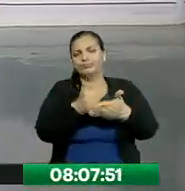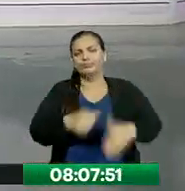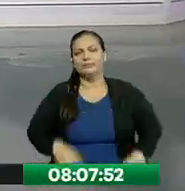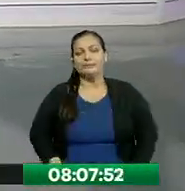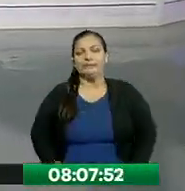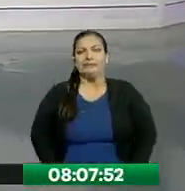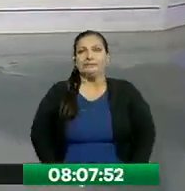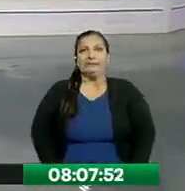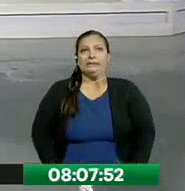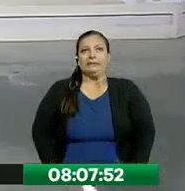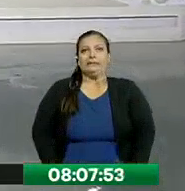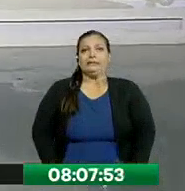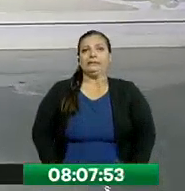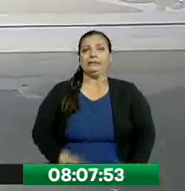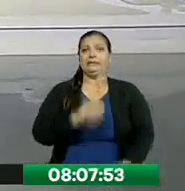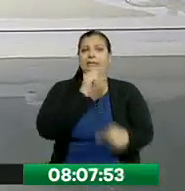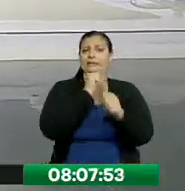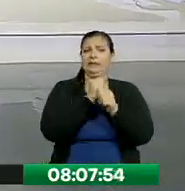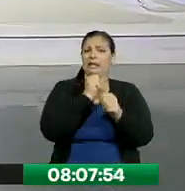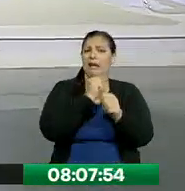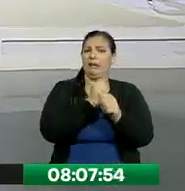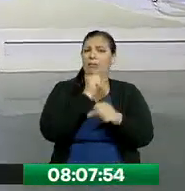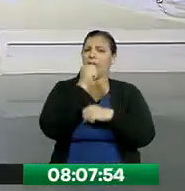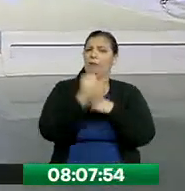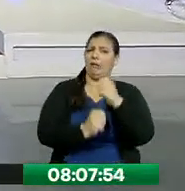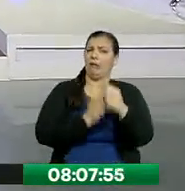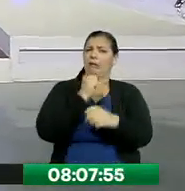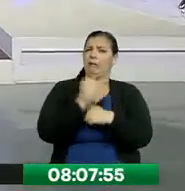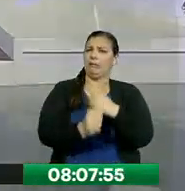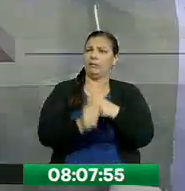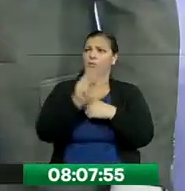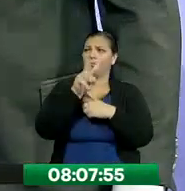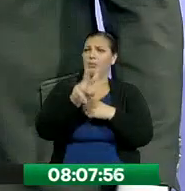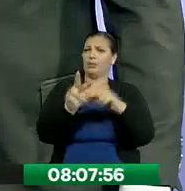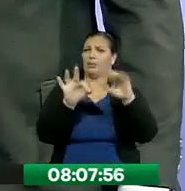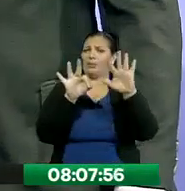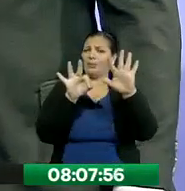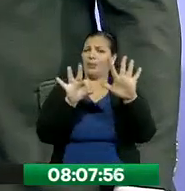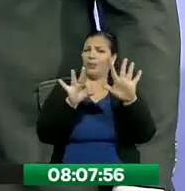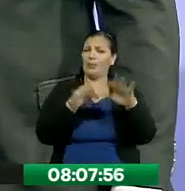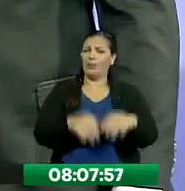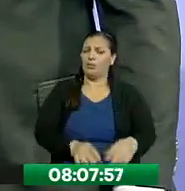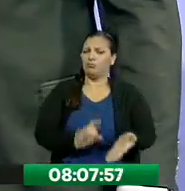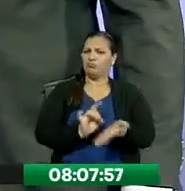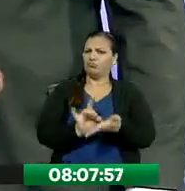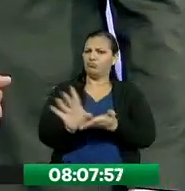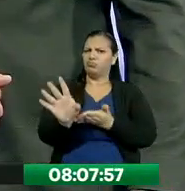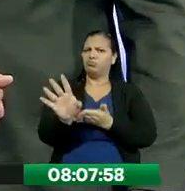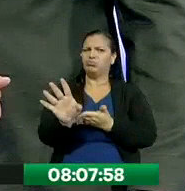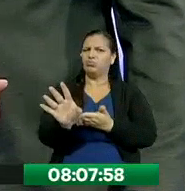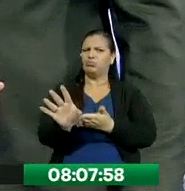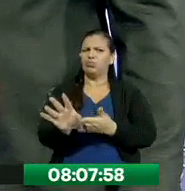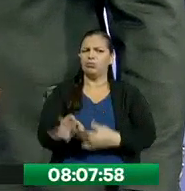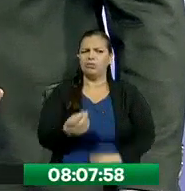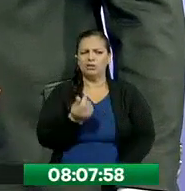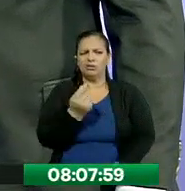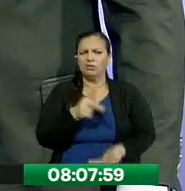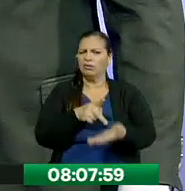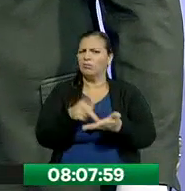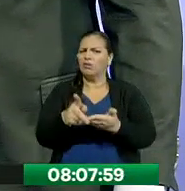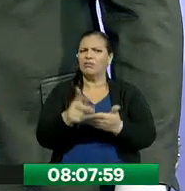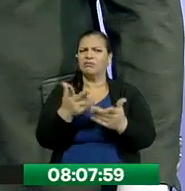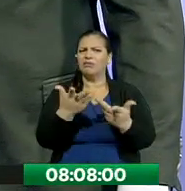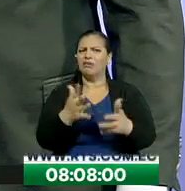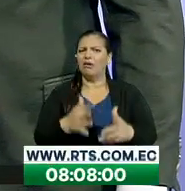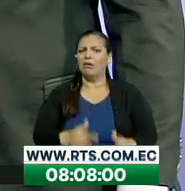28 años, dice, ¿no? Y con problemas en situaciones de trabajo, y ojalá que mejore esta situación y que no vuelva a cometer este tipo